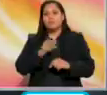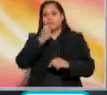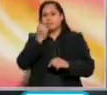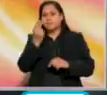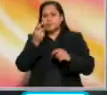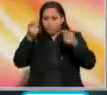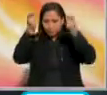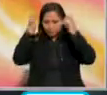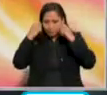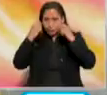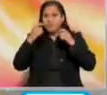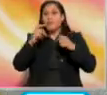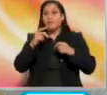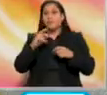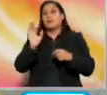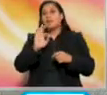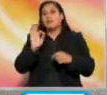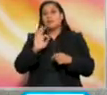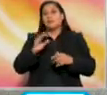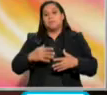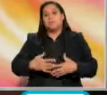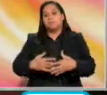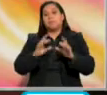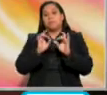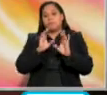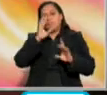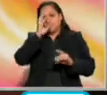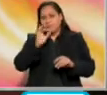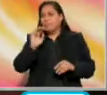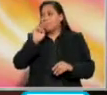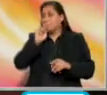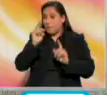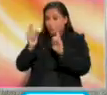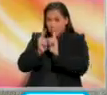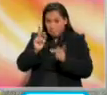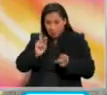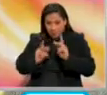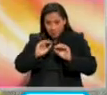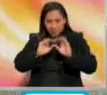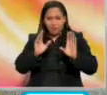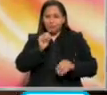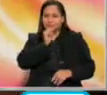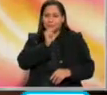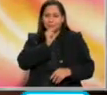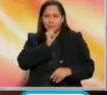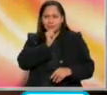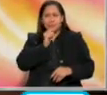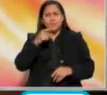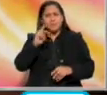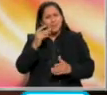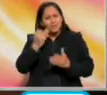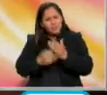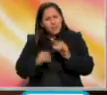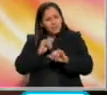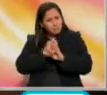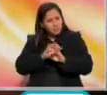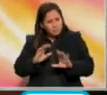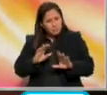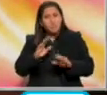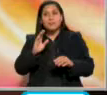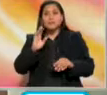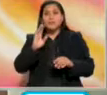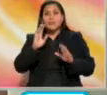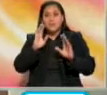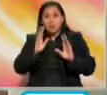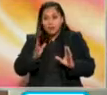condón, no me vayas a salir con tu domingo 7. Claro. O sea, las mamás no hablan realmente de estos temas. Pero en serio todavía sigue faltando información, Irene, a pesar de que ya